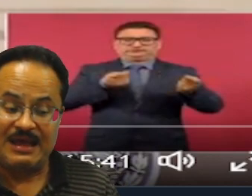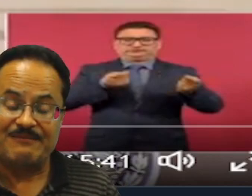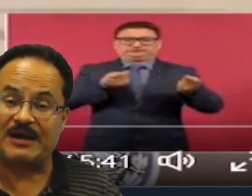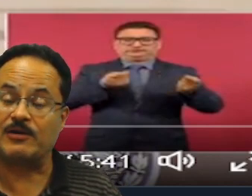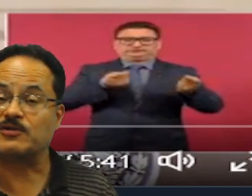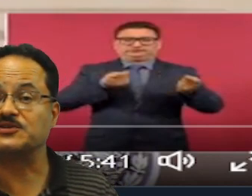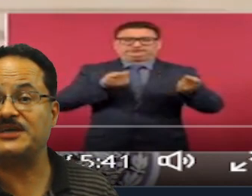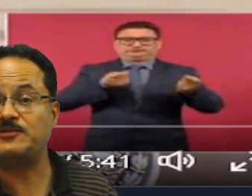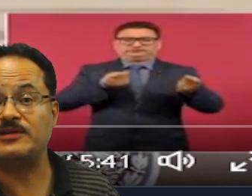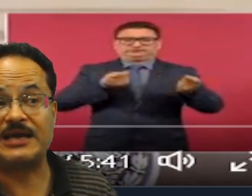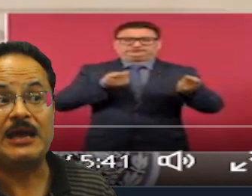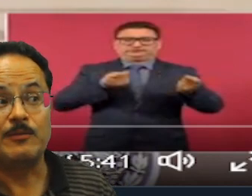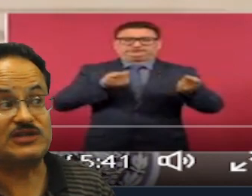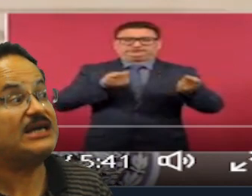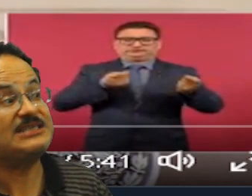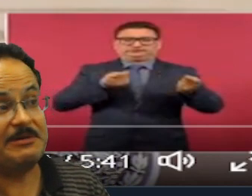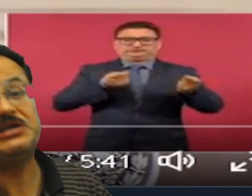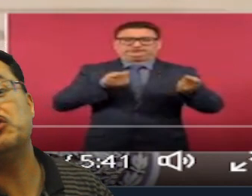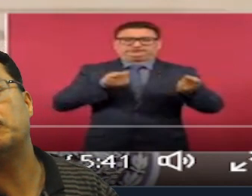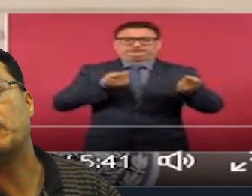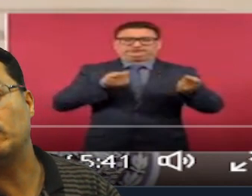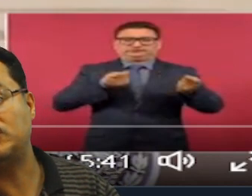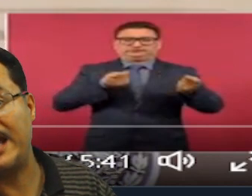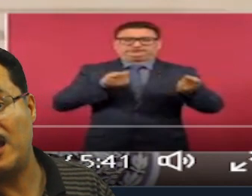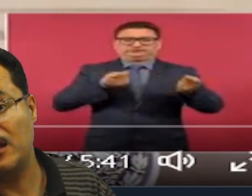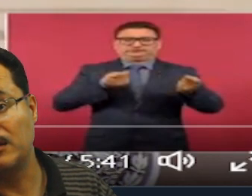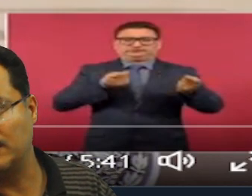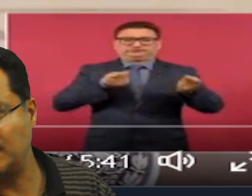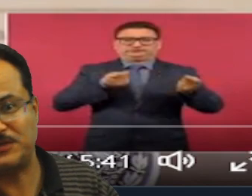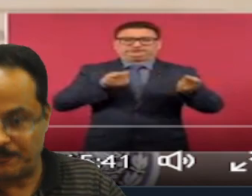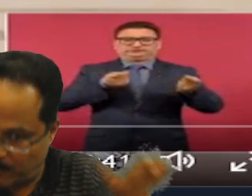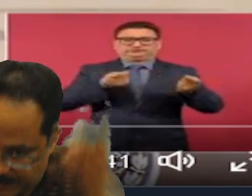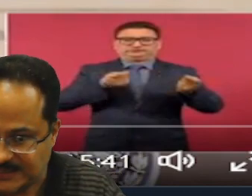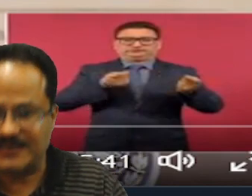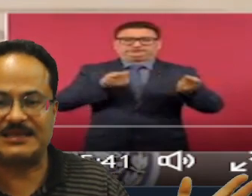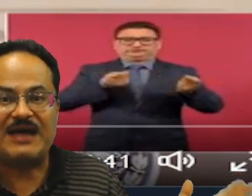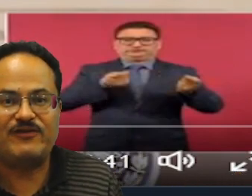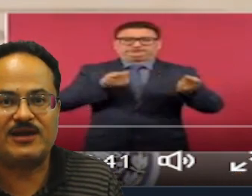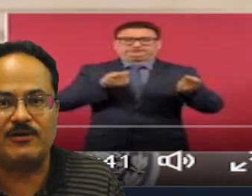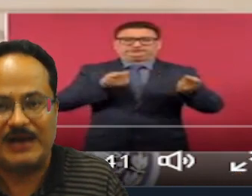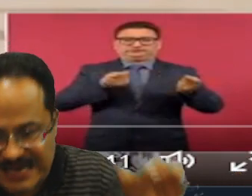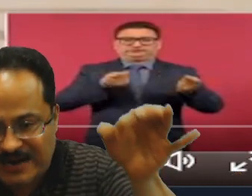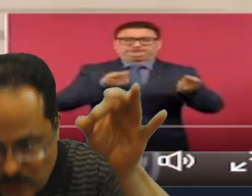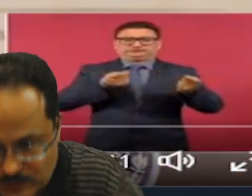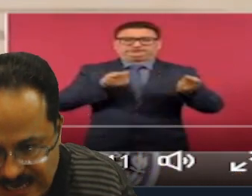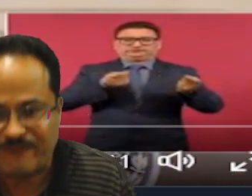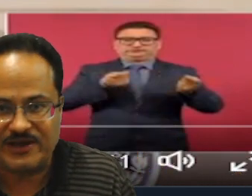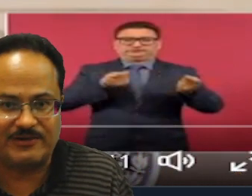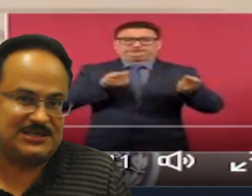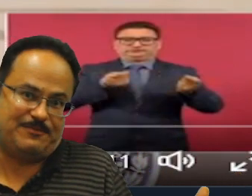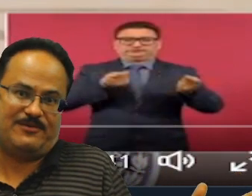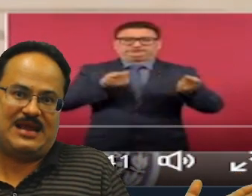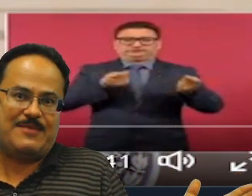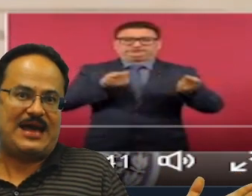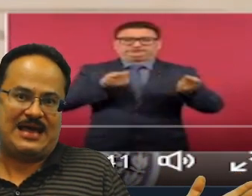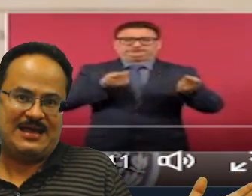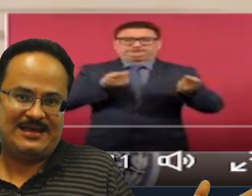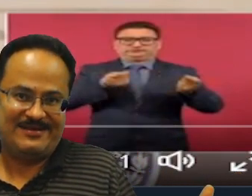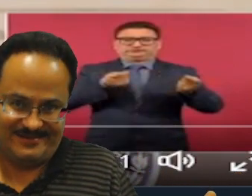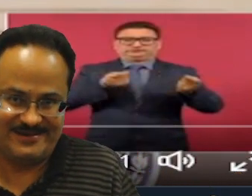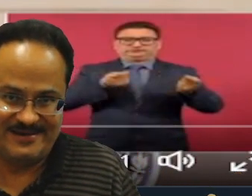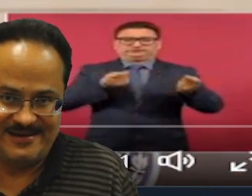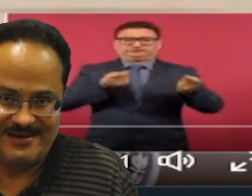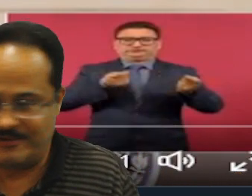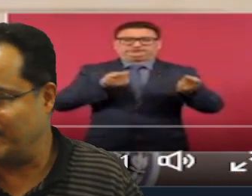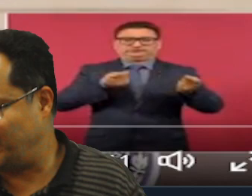bajo el concepto de que pues hay que saber Quién lo produce No si el problema es el tráfico el narcotráfico es el problema